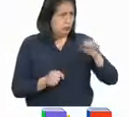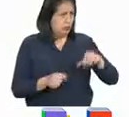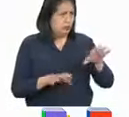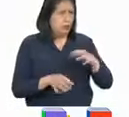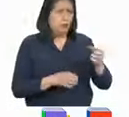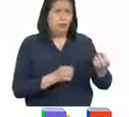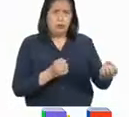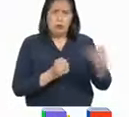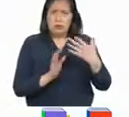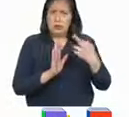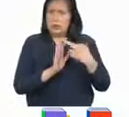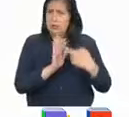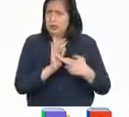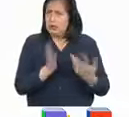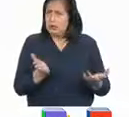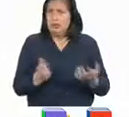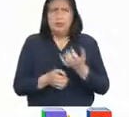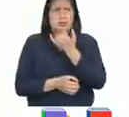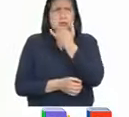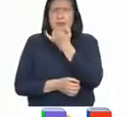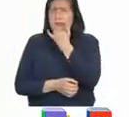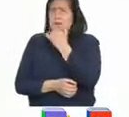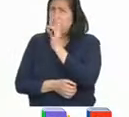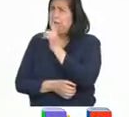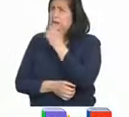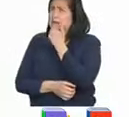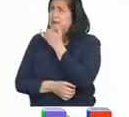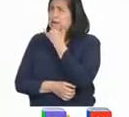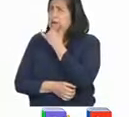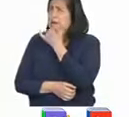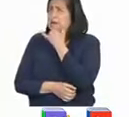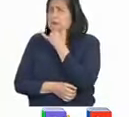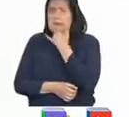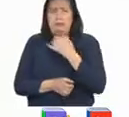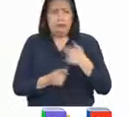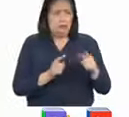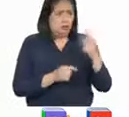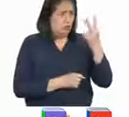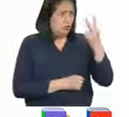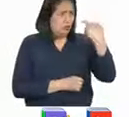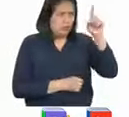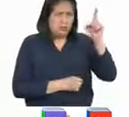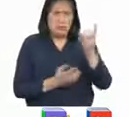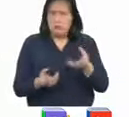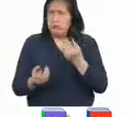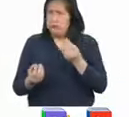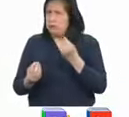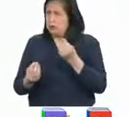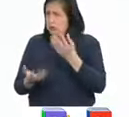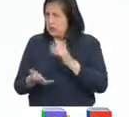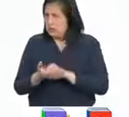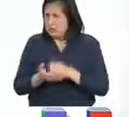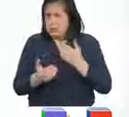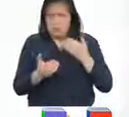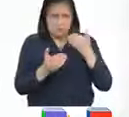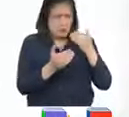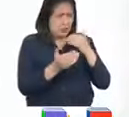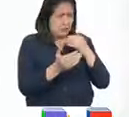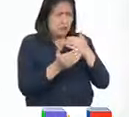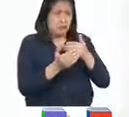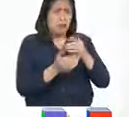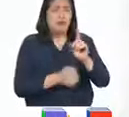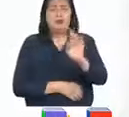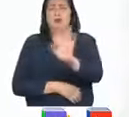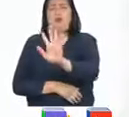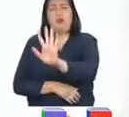exactamente lo que indicaba la regla. Ay, ¿qué pasó, profesor? ¿Esa diferencia de 2 millones se da por la aproximación?